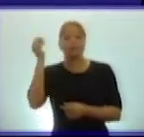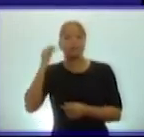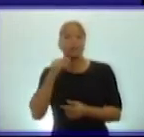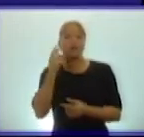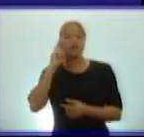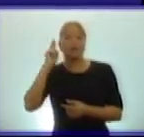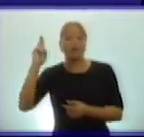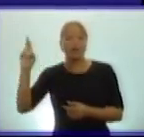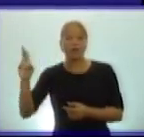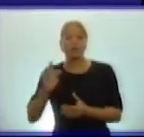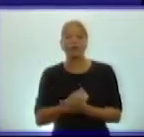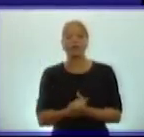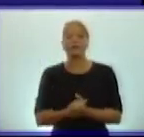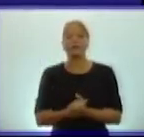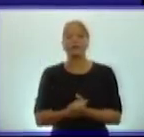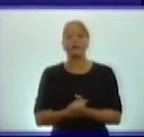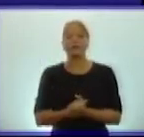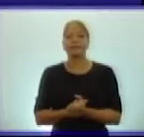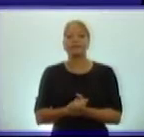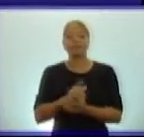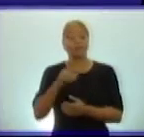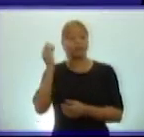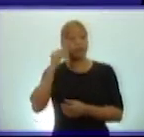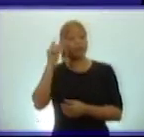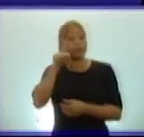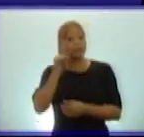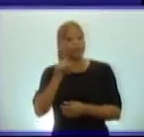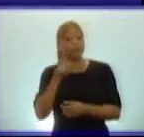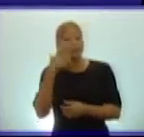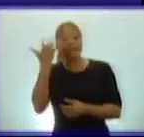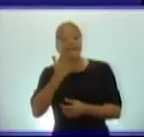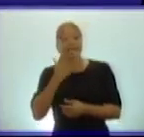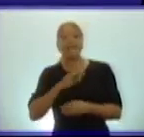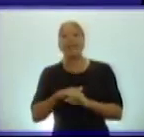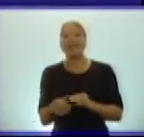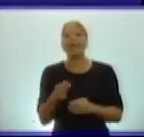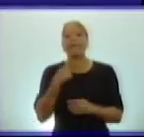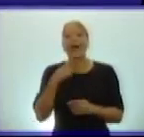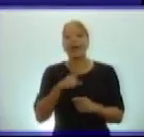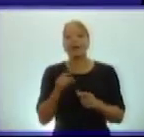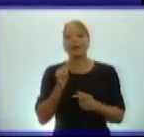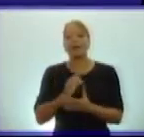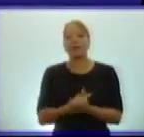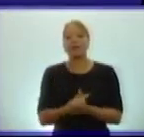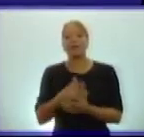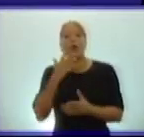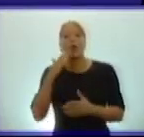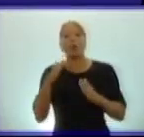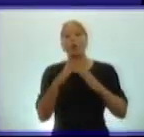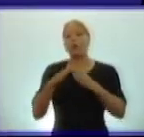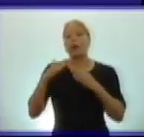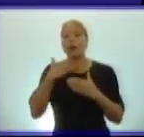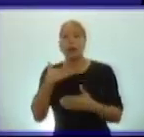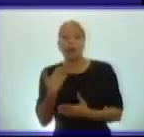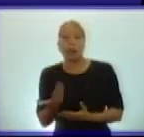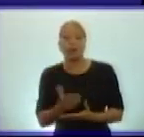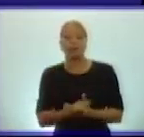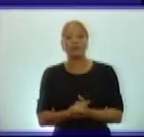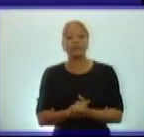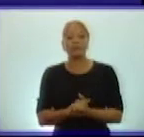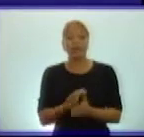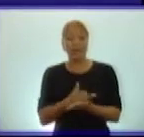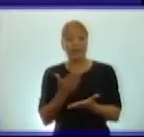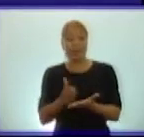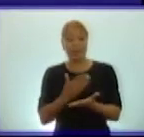¿Recuerdan ustedes, y sé que lo saben, quiénes eran los hermanos y cómo vivían? Desde luego, en la página del libro,